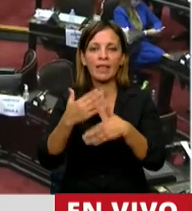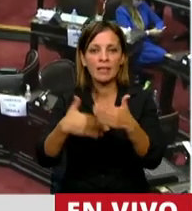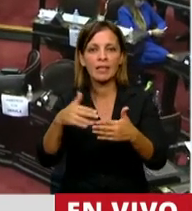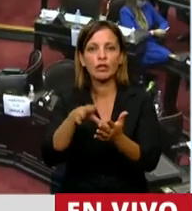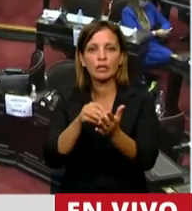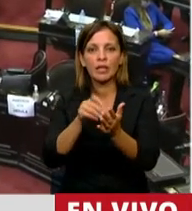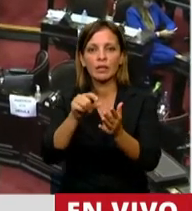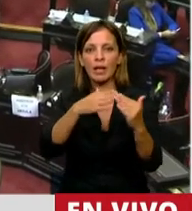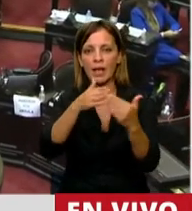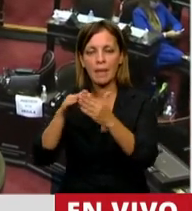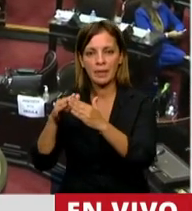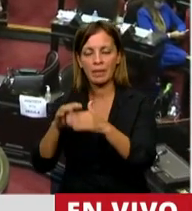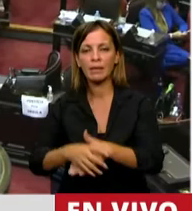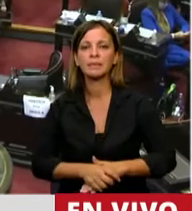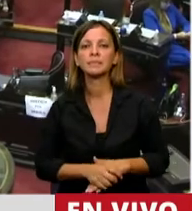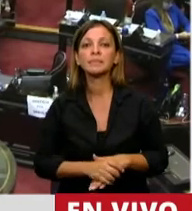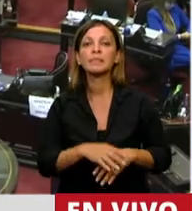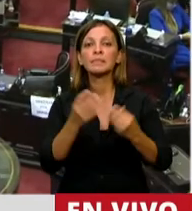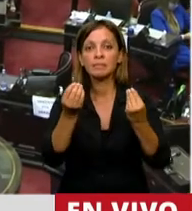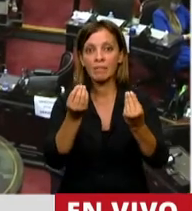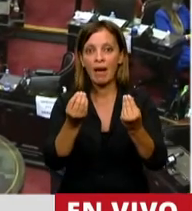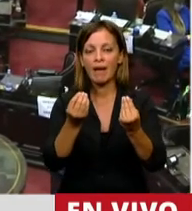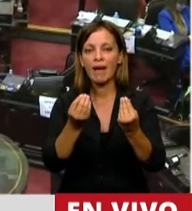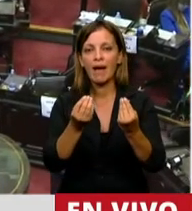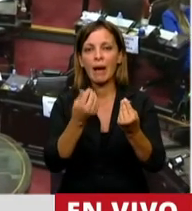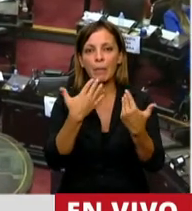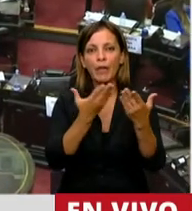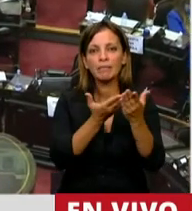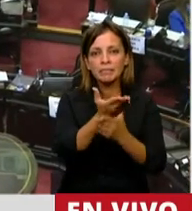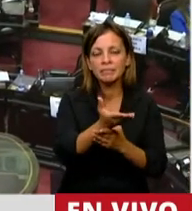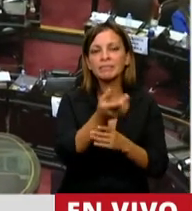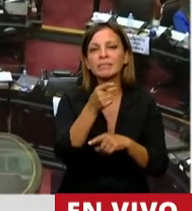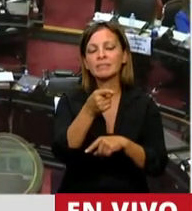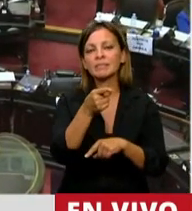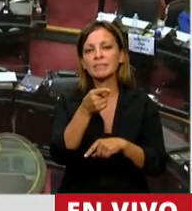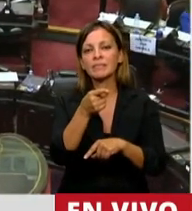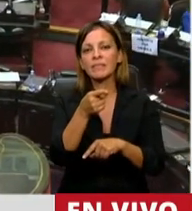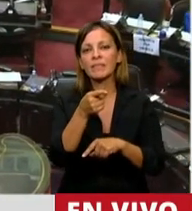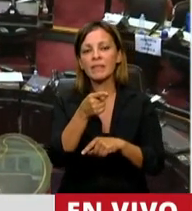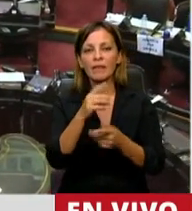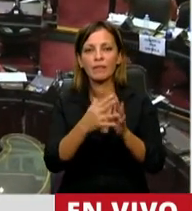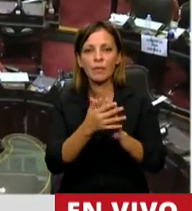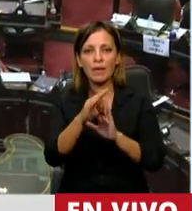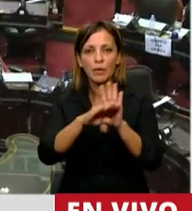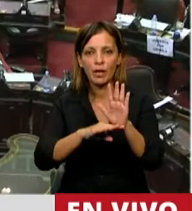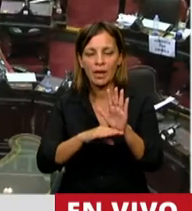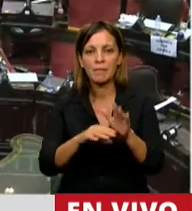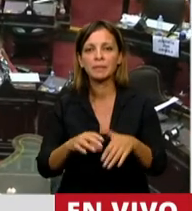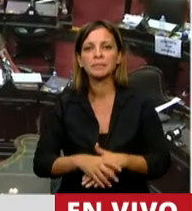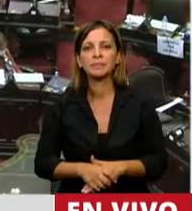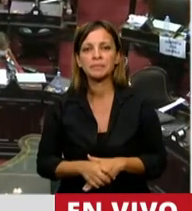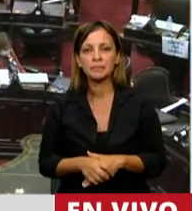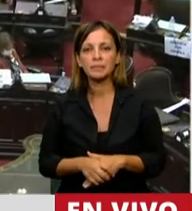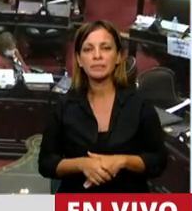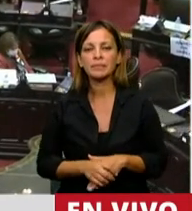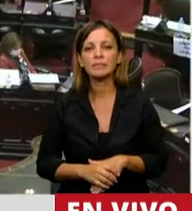Territorial y Hábitat para así acceder a este mecanismo de consolidación. Para terminar,